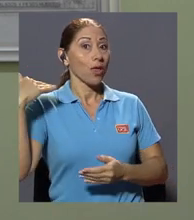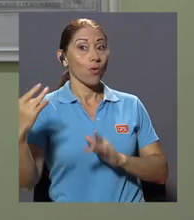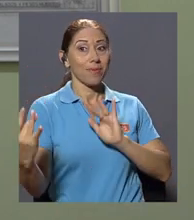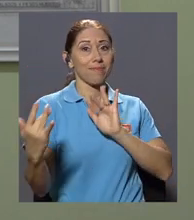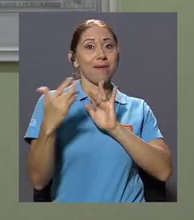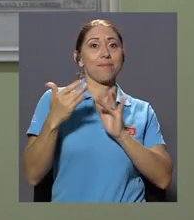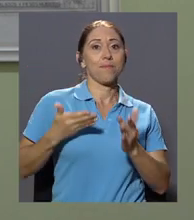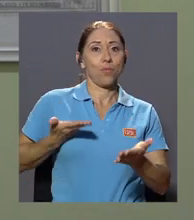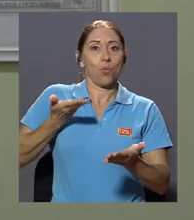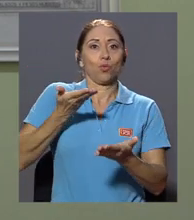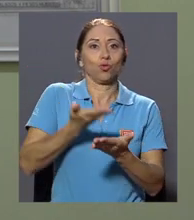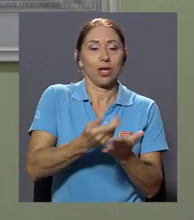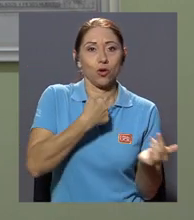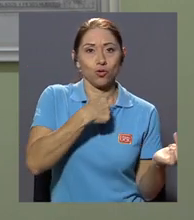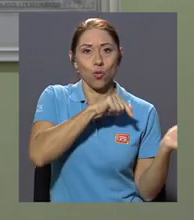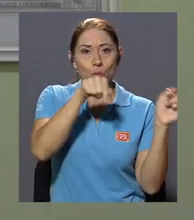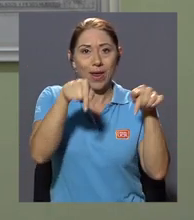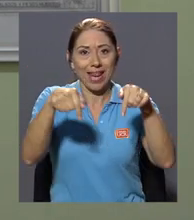pues